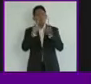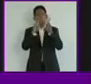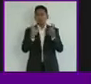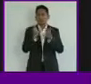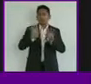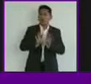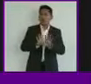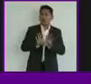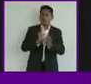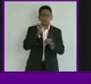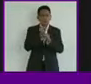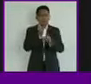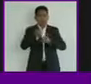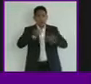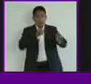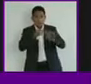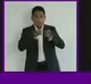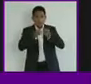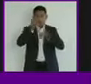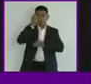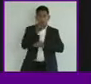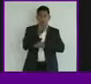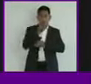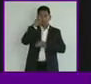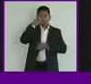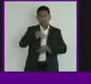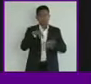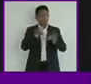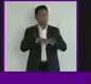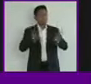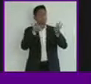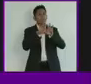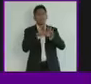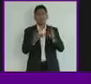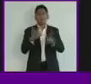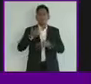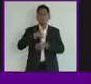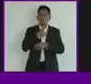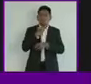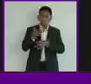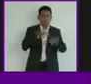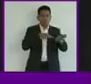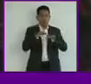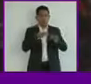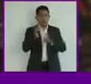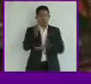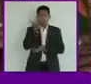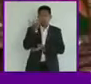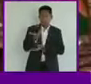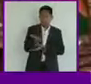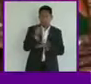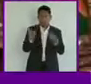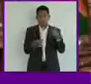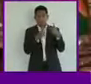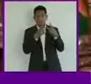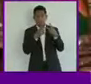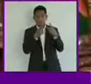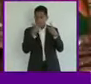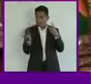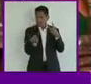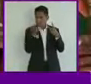generando a ustedes mucho ruido y me parece que son dignas de atender. En ese sentido, yo abriría la segunda ronda de intervenciones a partir de una propuesta de